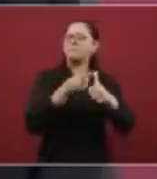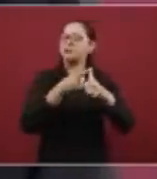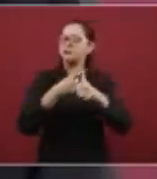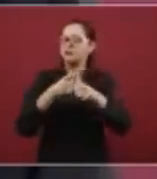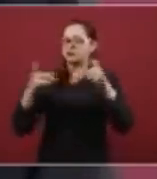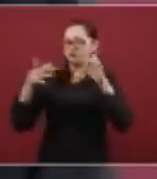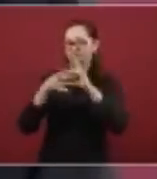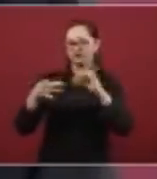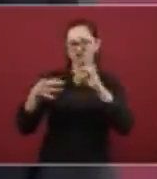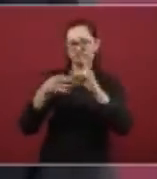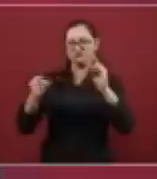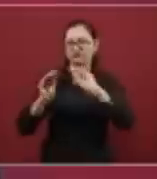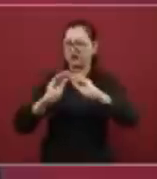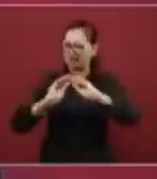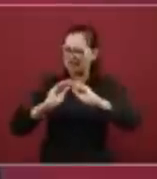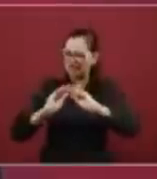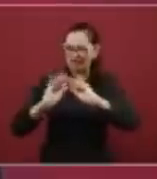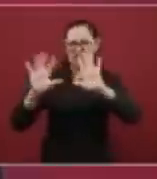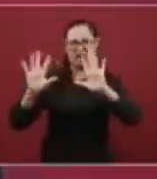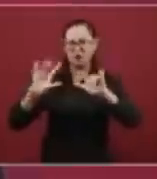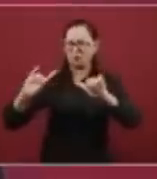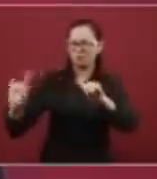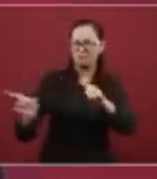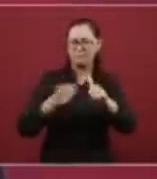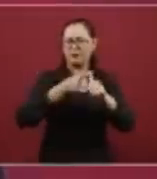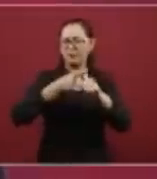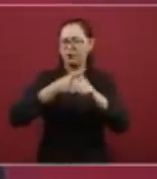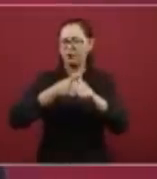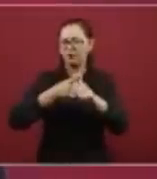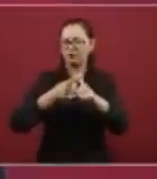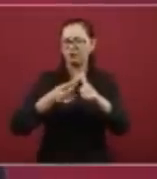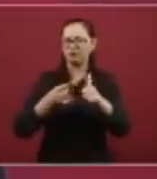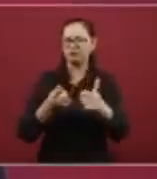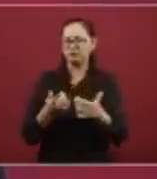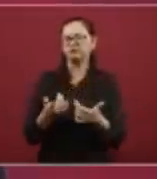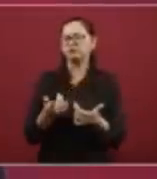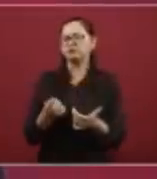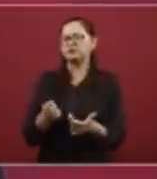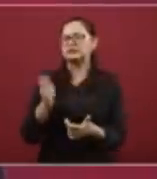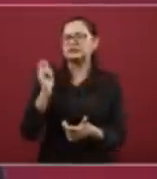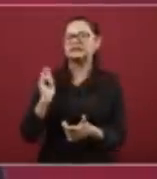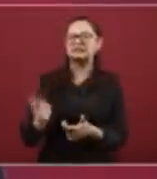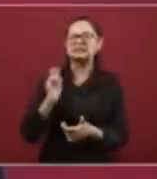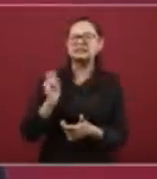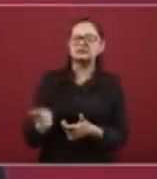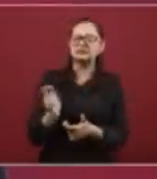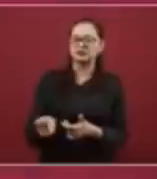aclaremos lo fundamental y